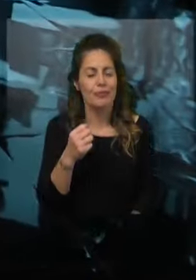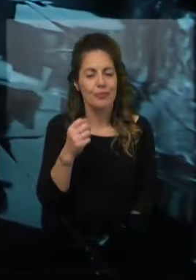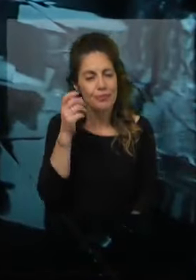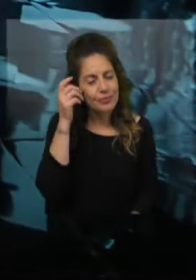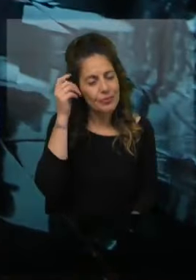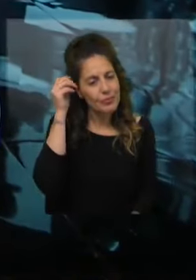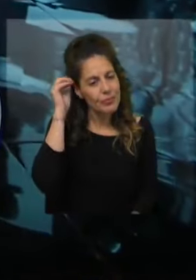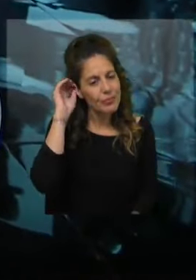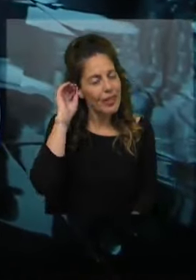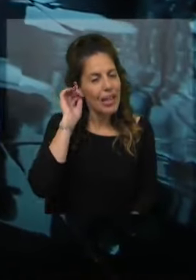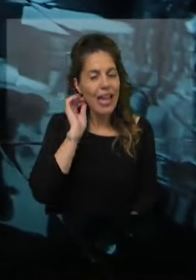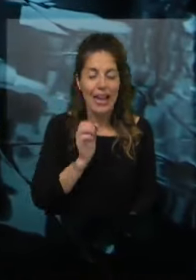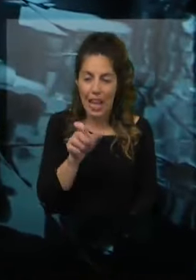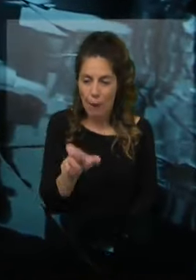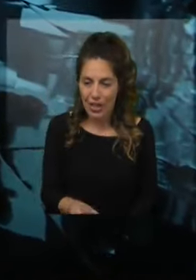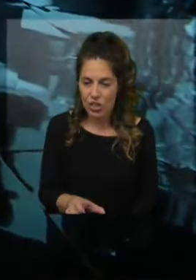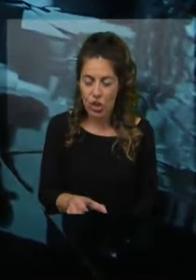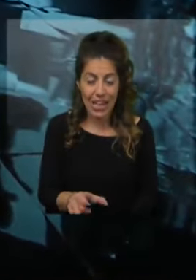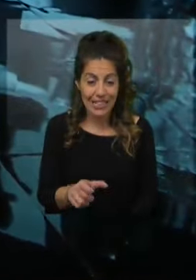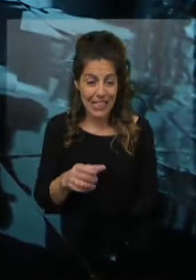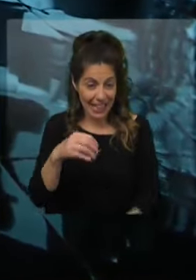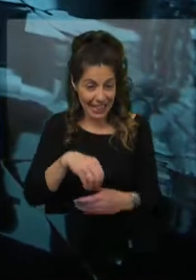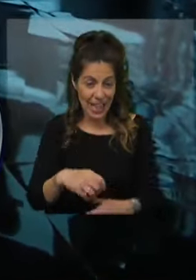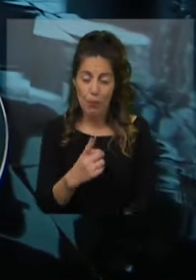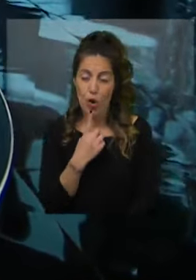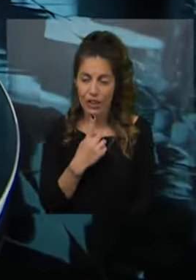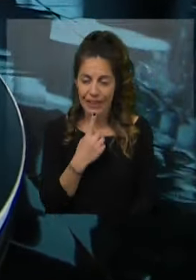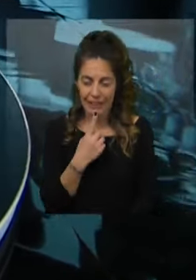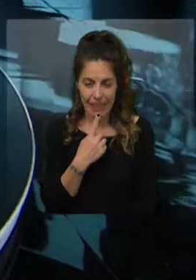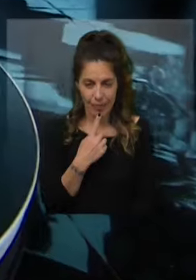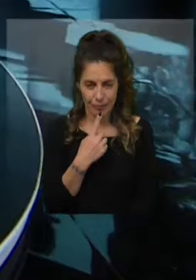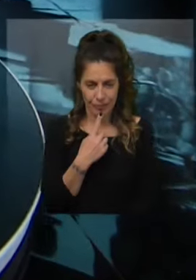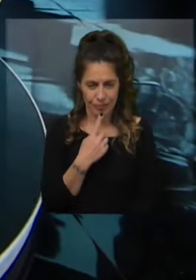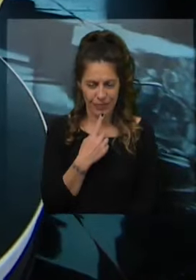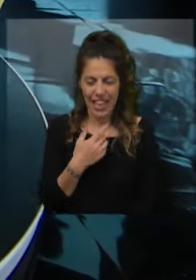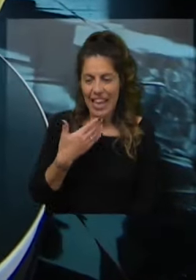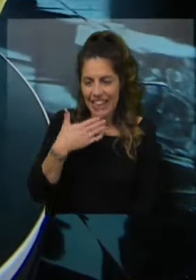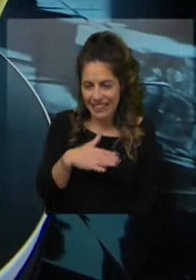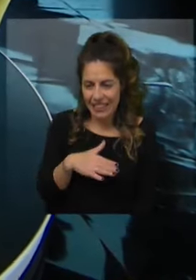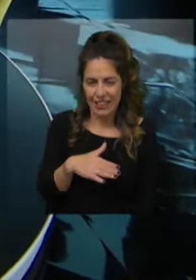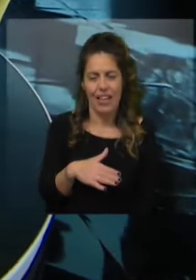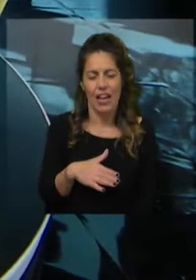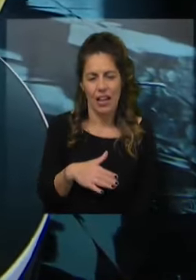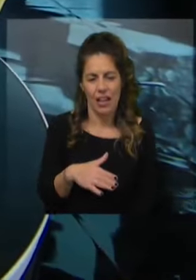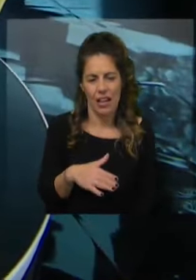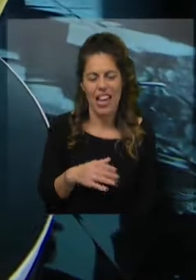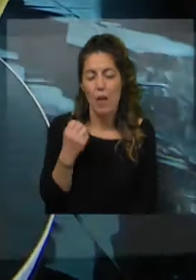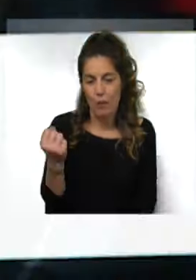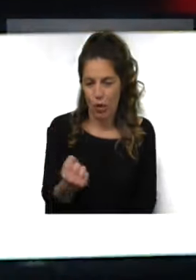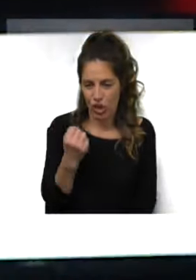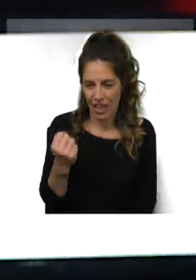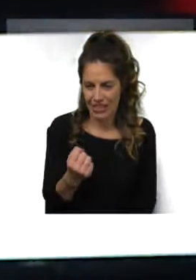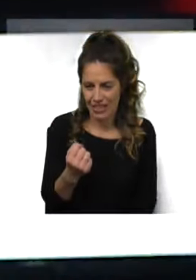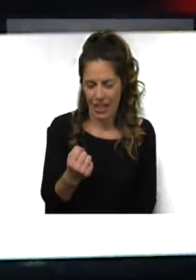que que la gente que está en política comprenda cabalidad la importancia